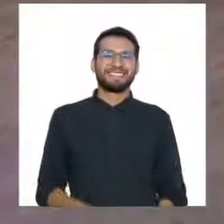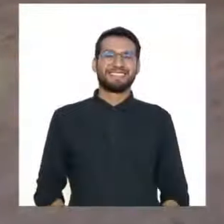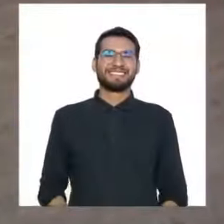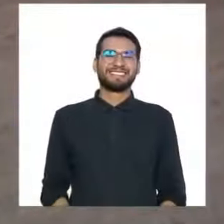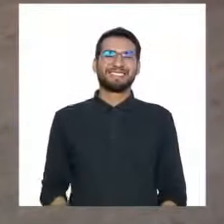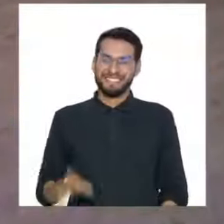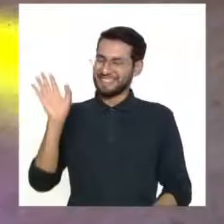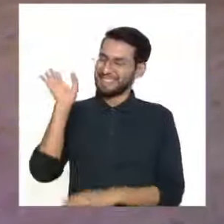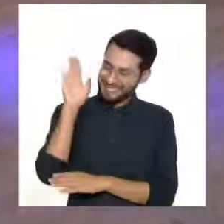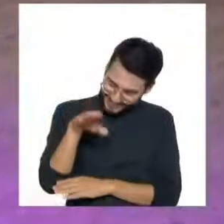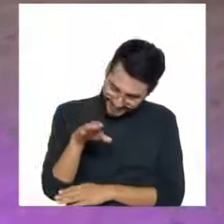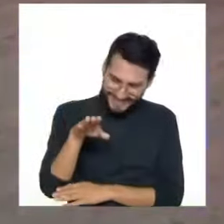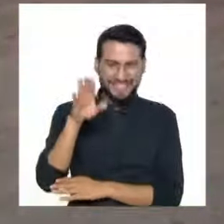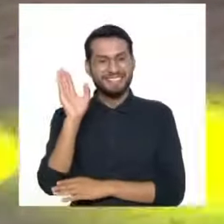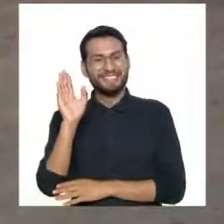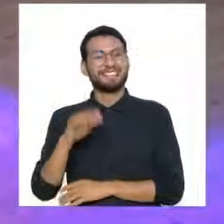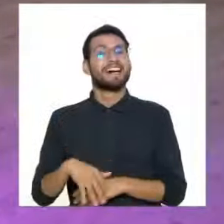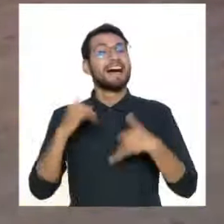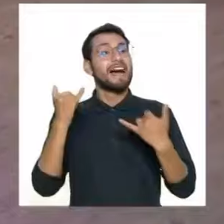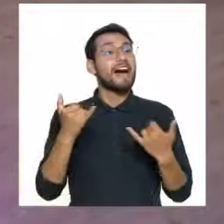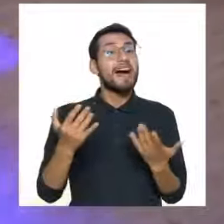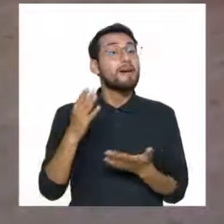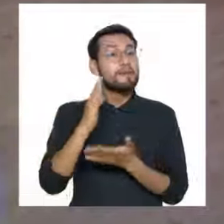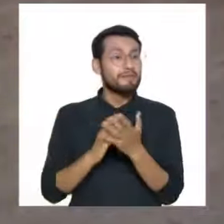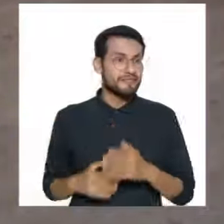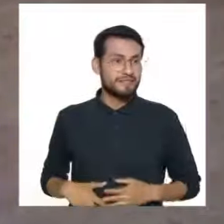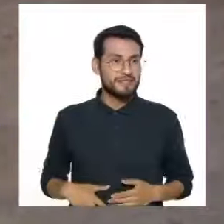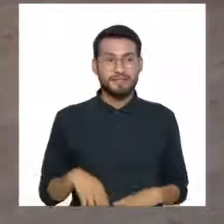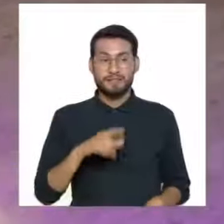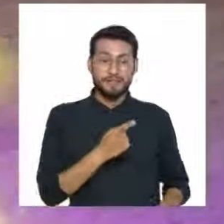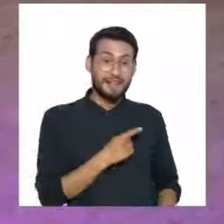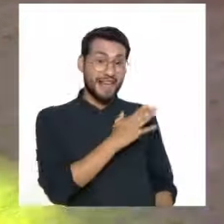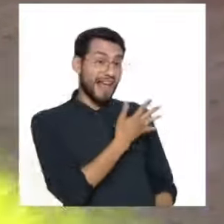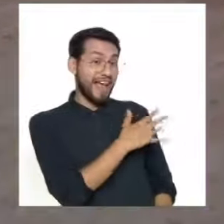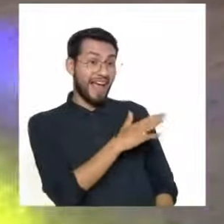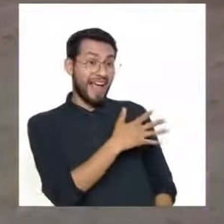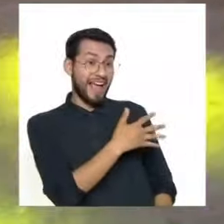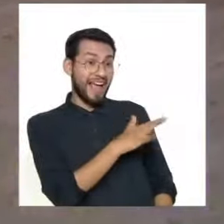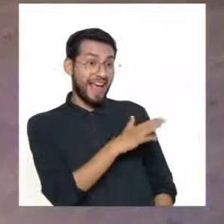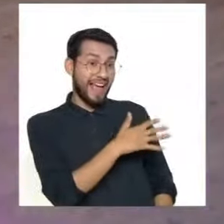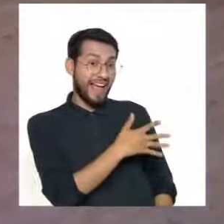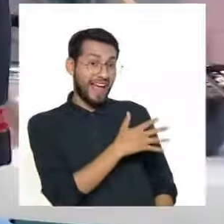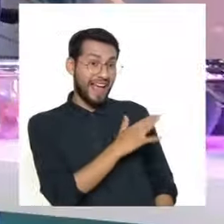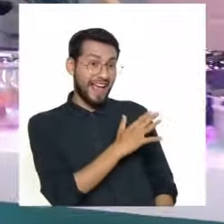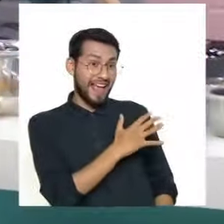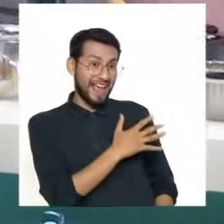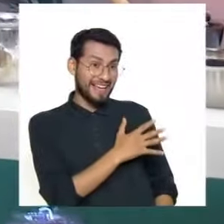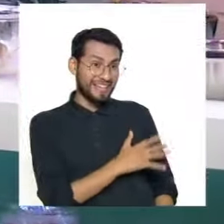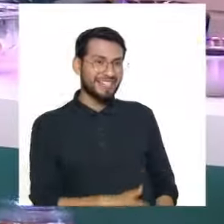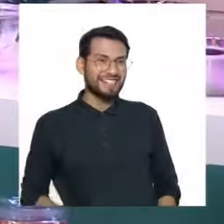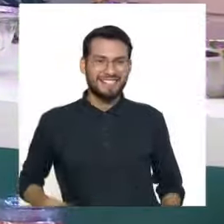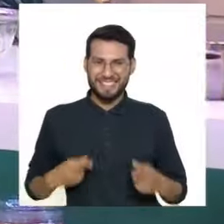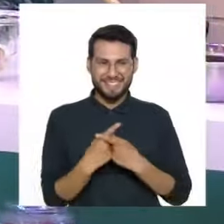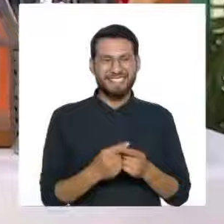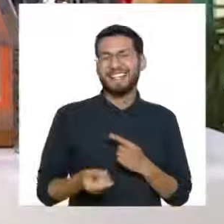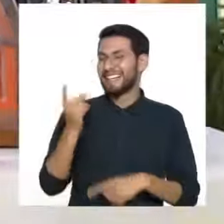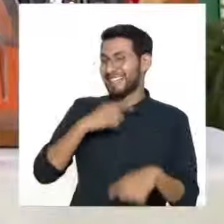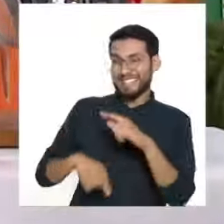s Ahora sí la parte más importante de todas chocolate chocolate